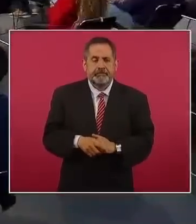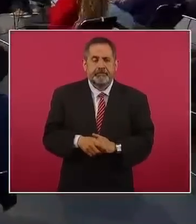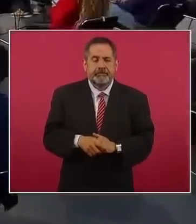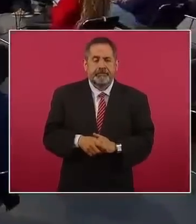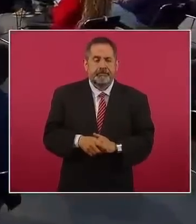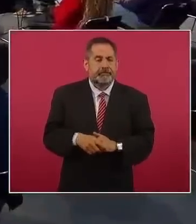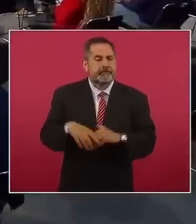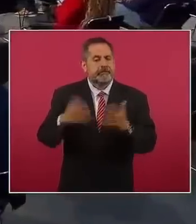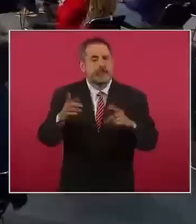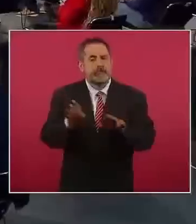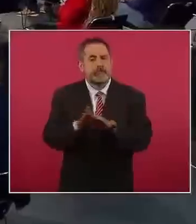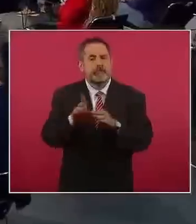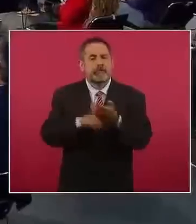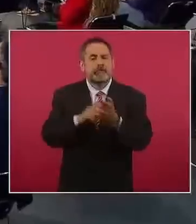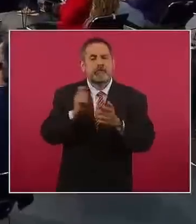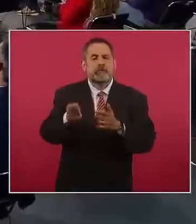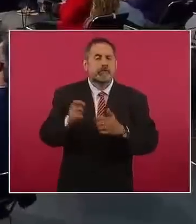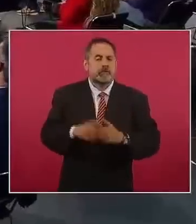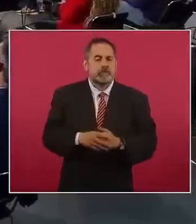Entonces,